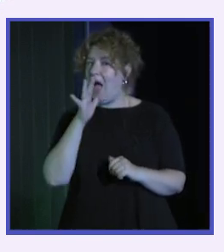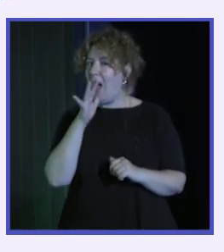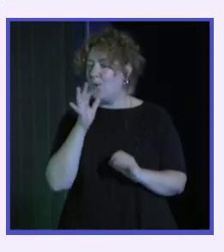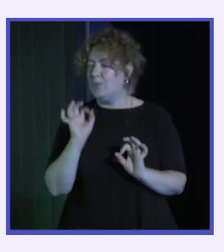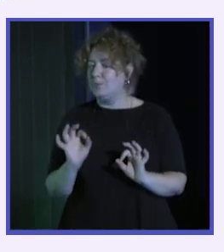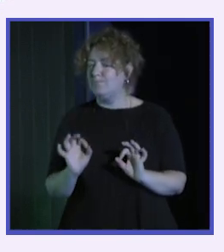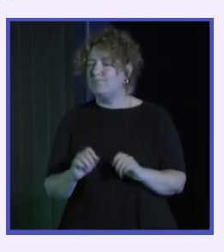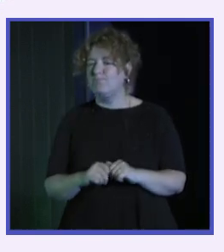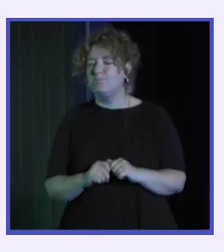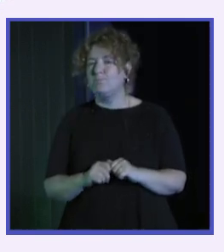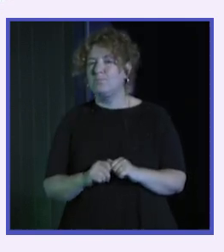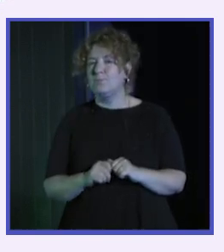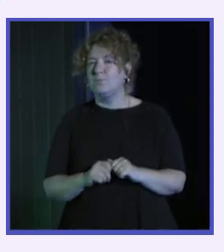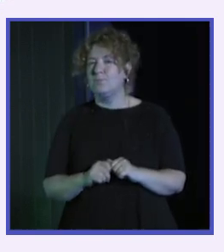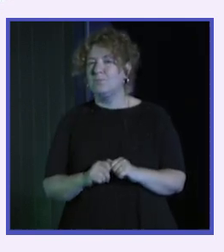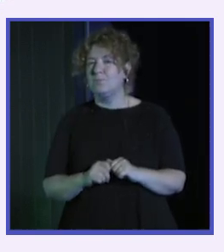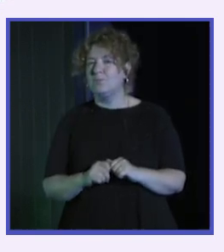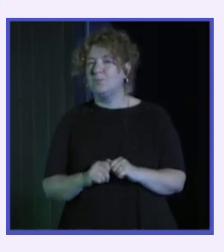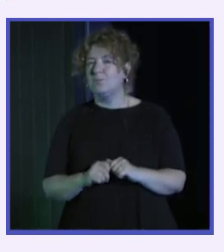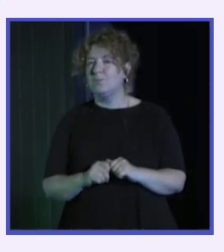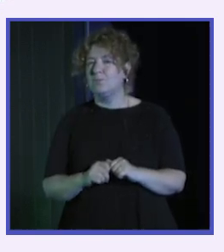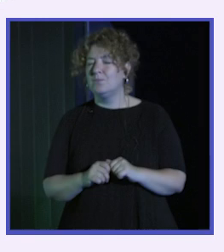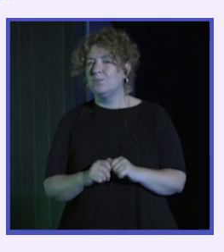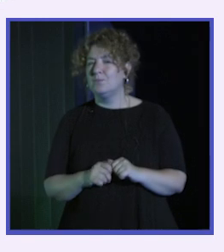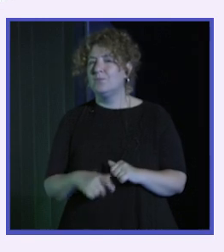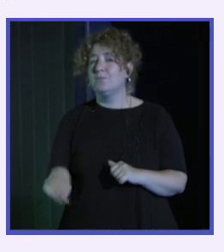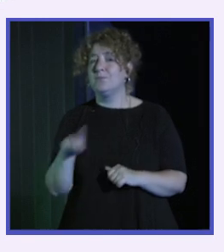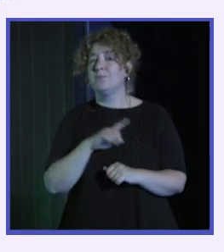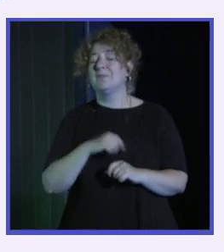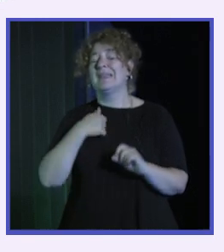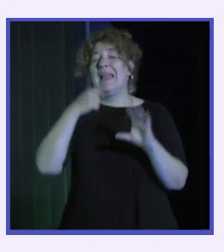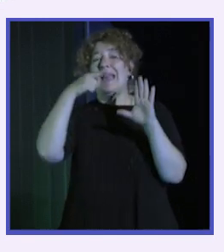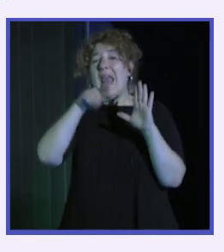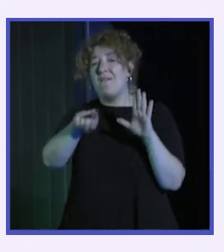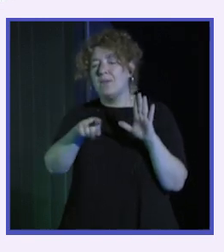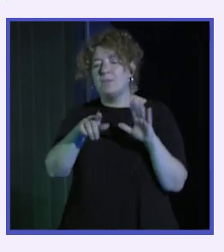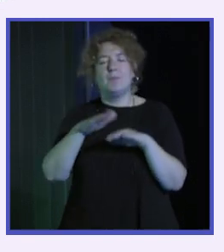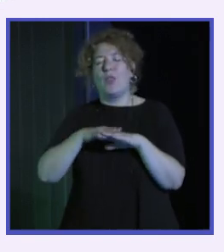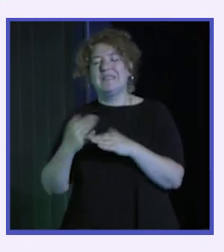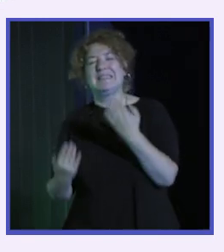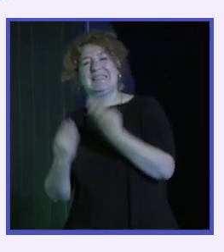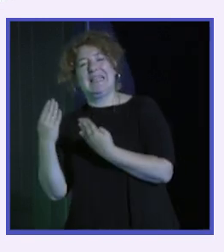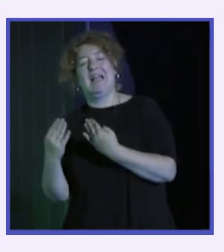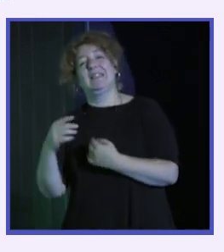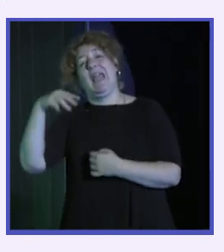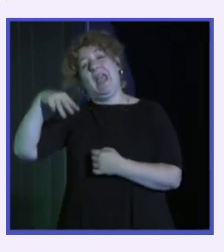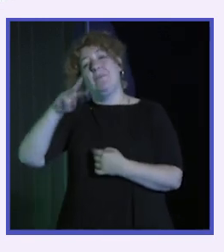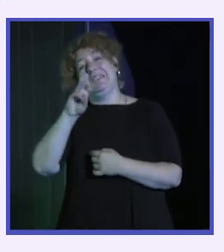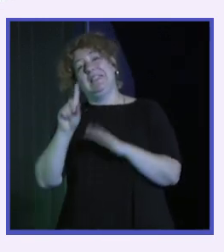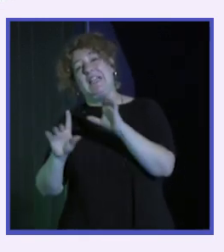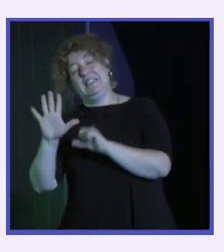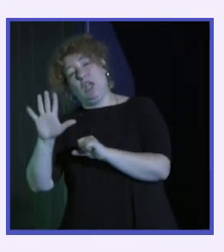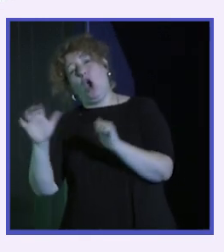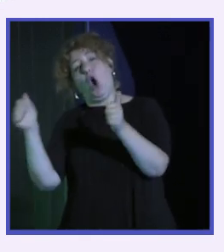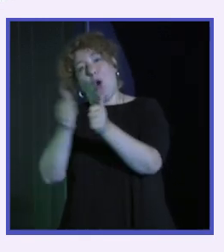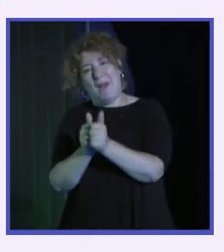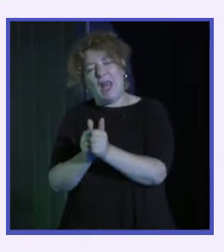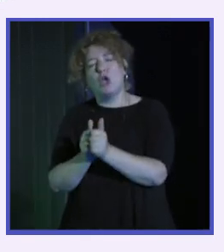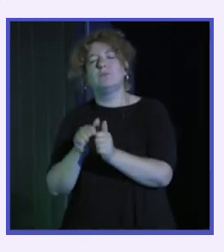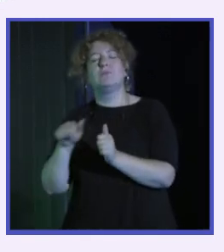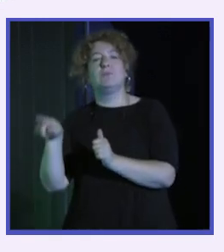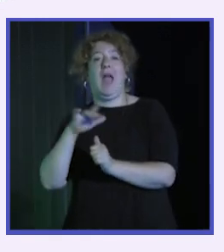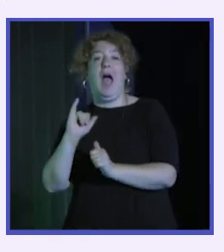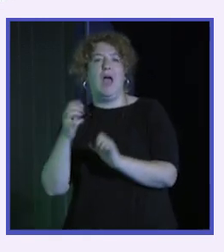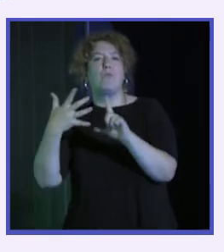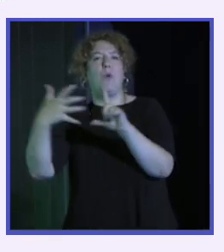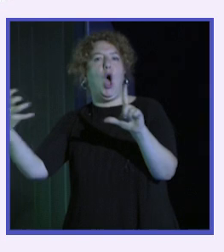Si lo hacemos desde el navegador, desde el chat de M365 Copilot, vamos a acceder a